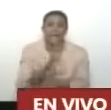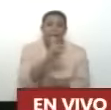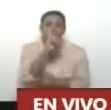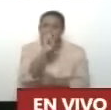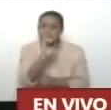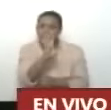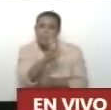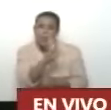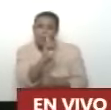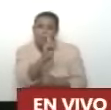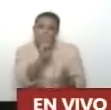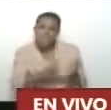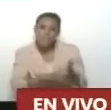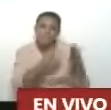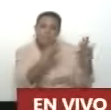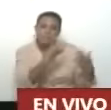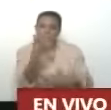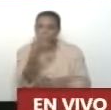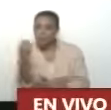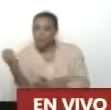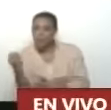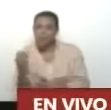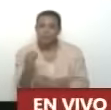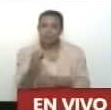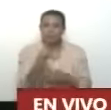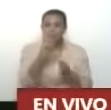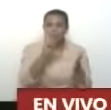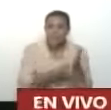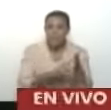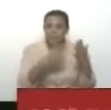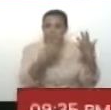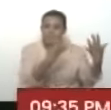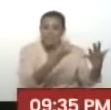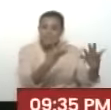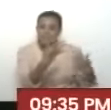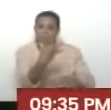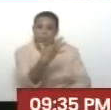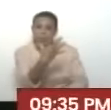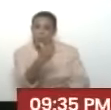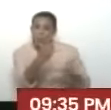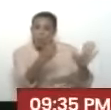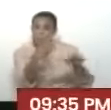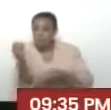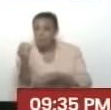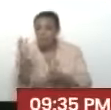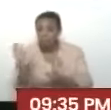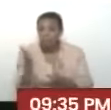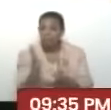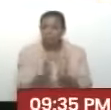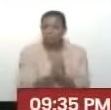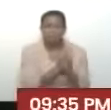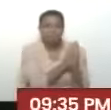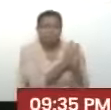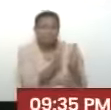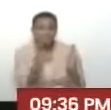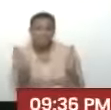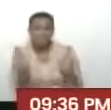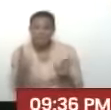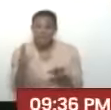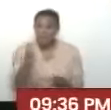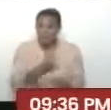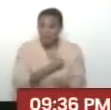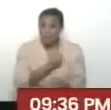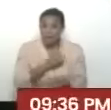50, 60, 70. Es un canto en defensa del Esequibo, ¿verdad? Así es. De la gaita